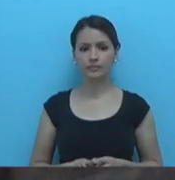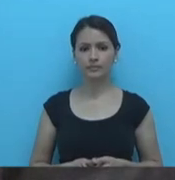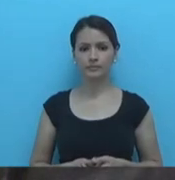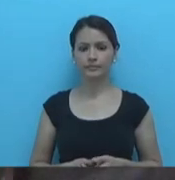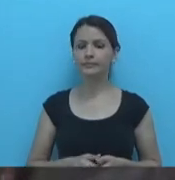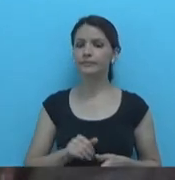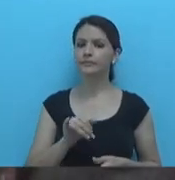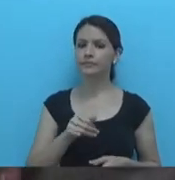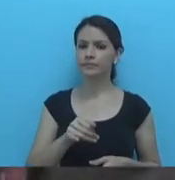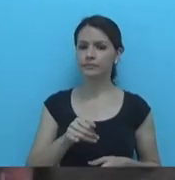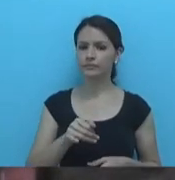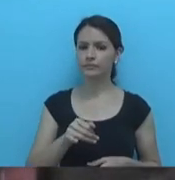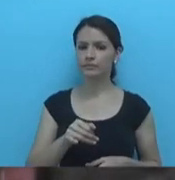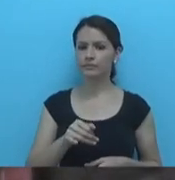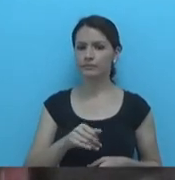Sí, señor presidente,